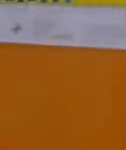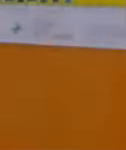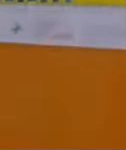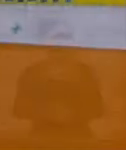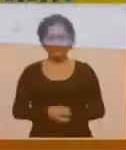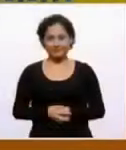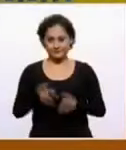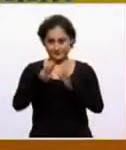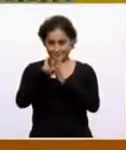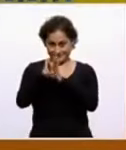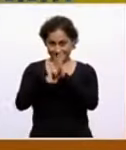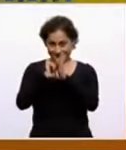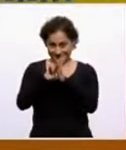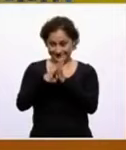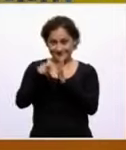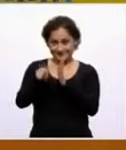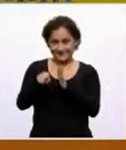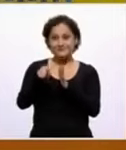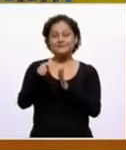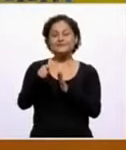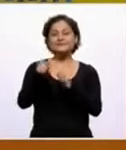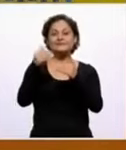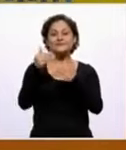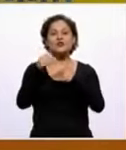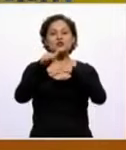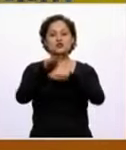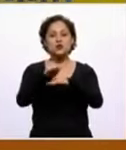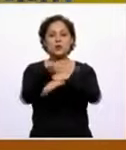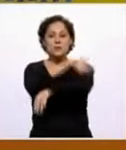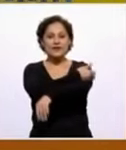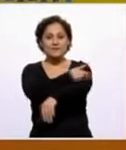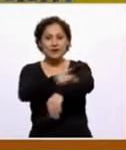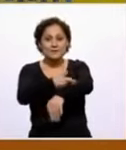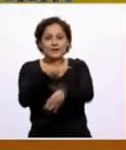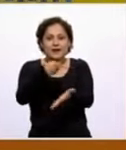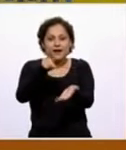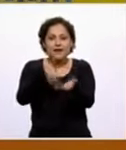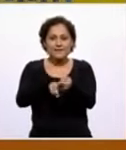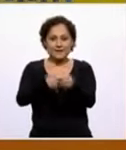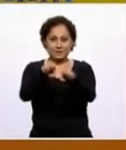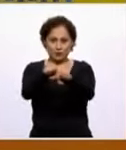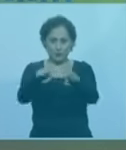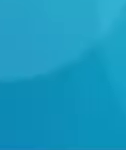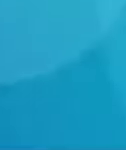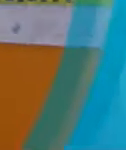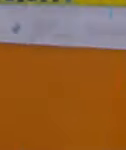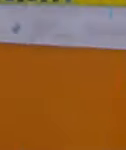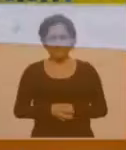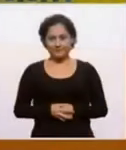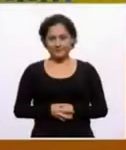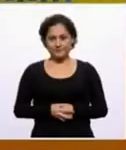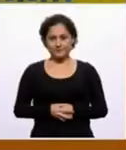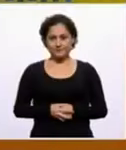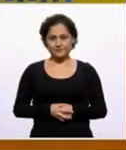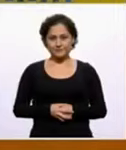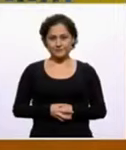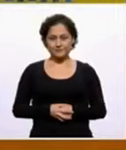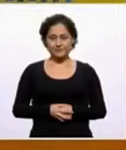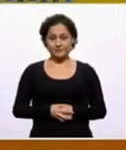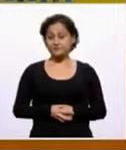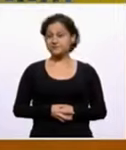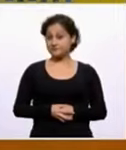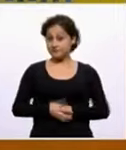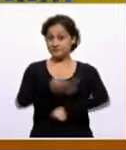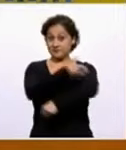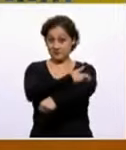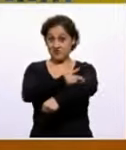El video hace referencia a la familia y el equipo que se forma para el cuidado de todos sus miembros. La familia es muy importante